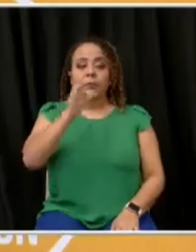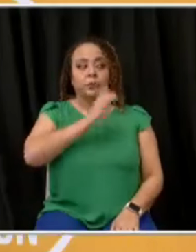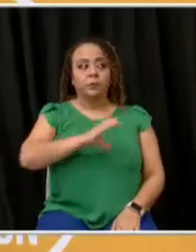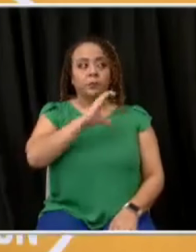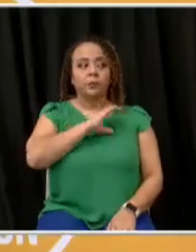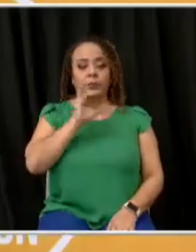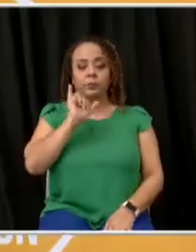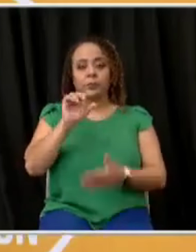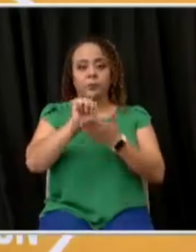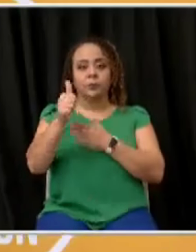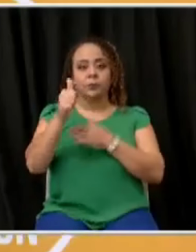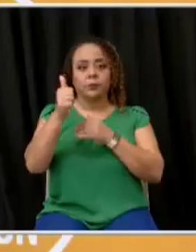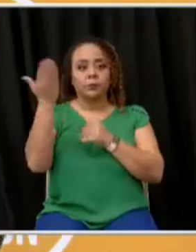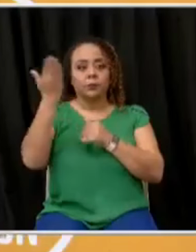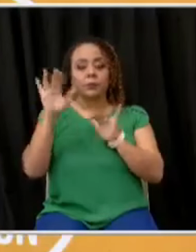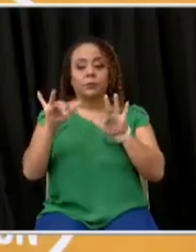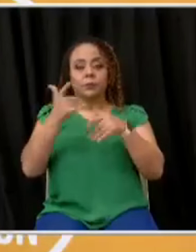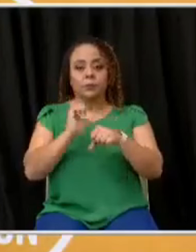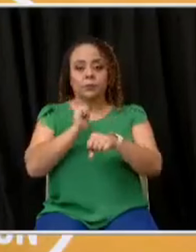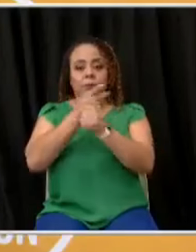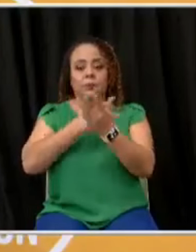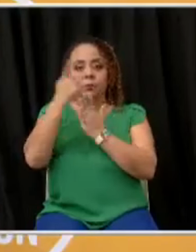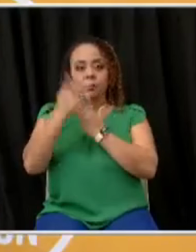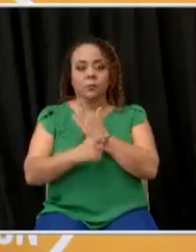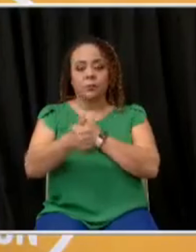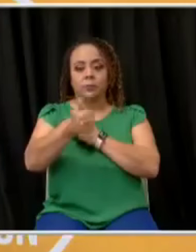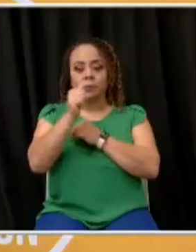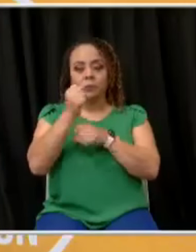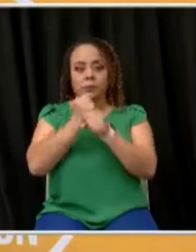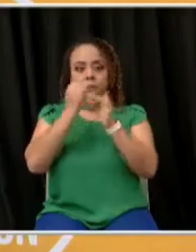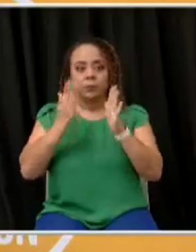otra charla que vamos a hacer, que es cómo diseñar el programa de hidratación a los